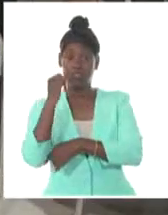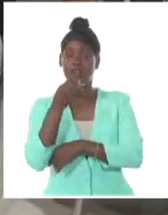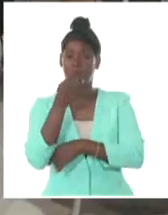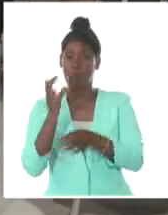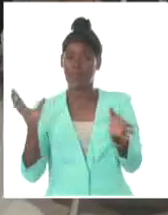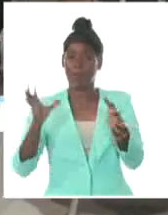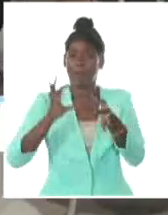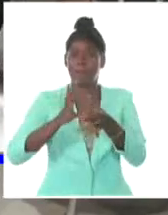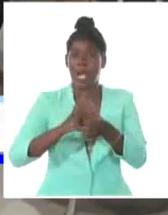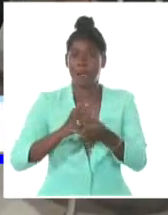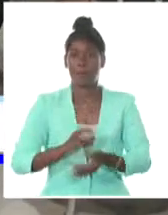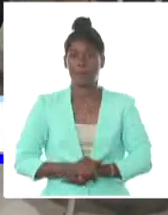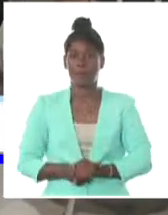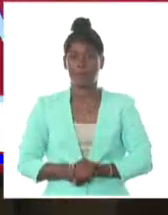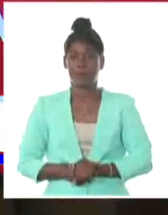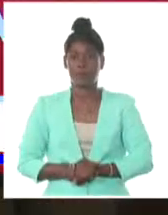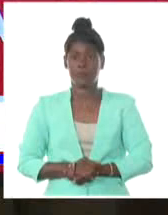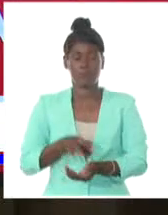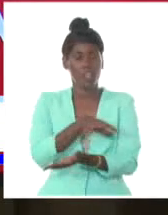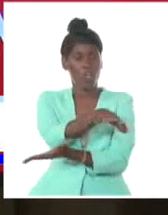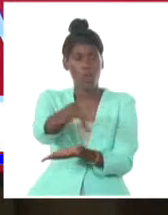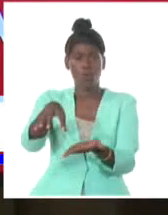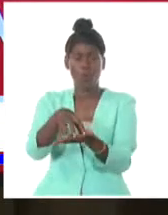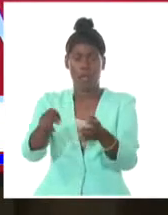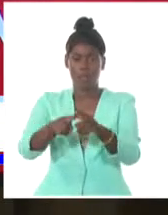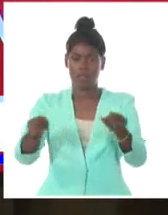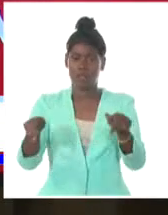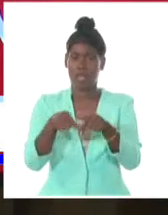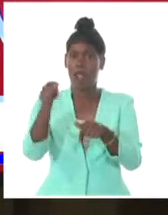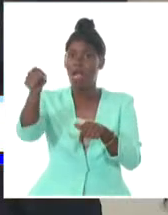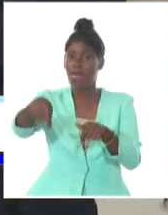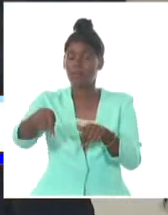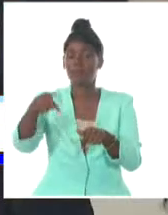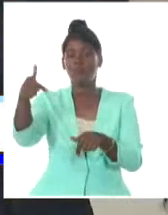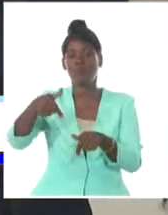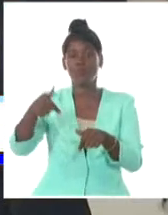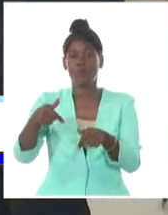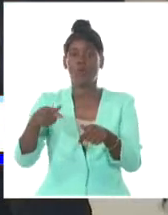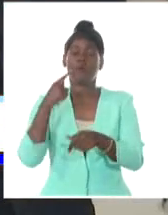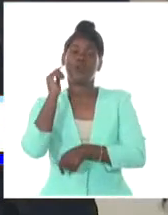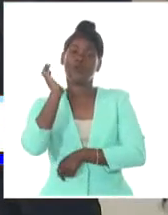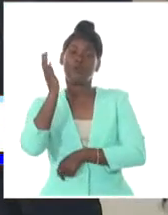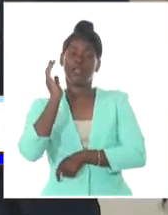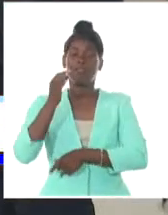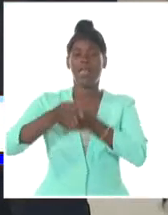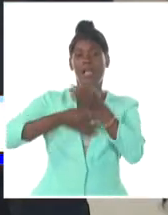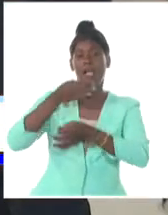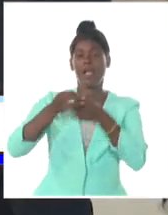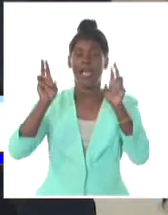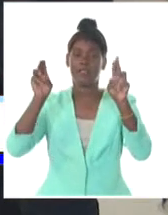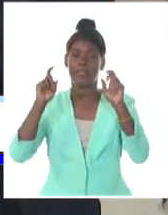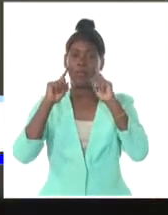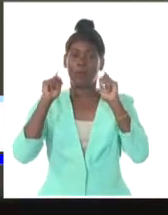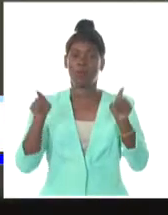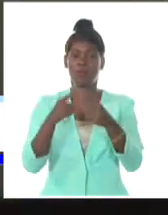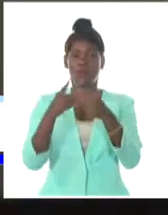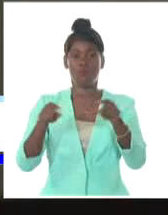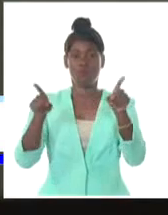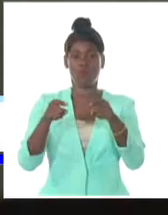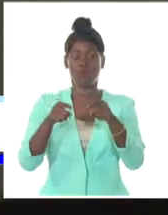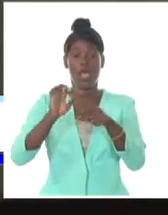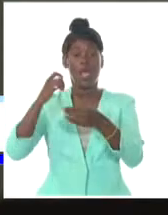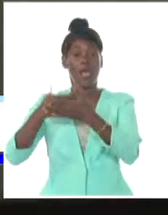Los estudios Abdala acogieron este jueves una nueva entrega de Primera Línea que una vez más se inserta en Cuba Disco.